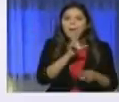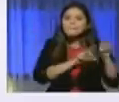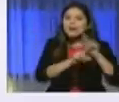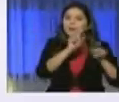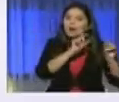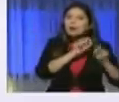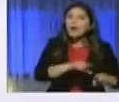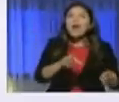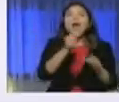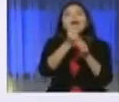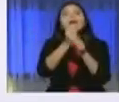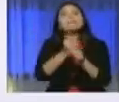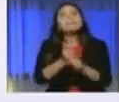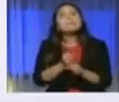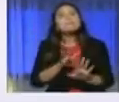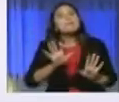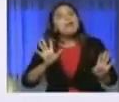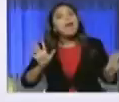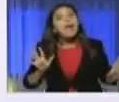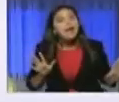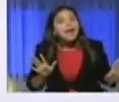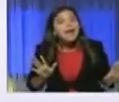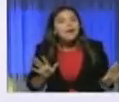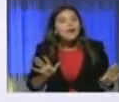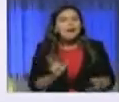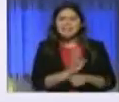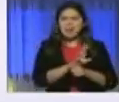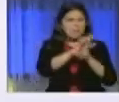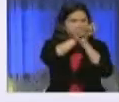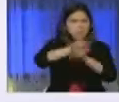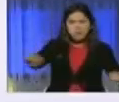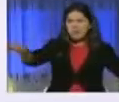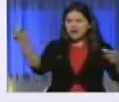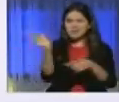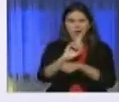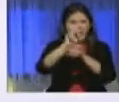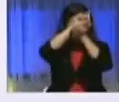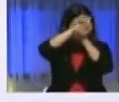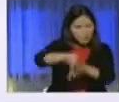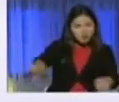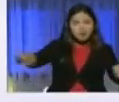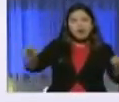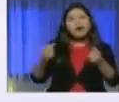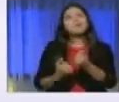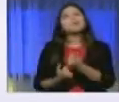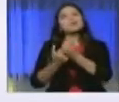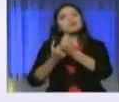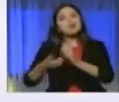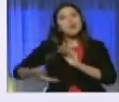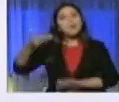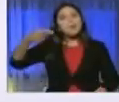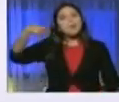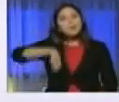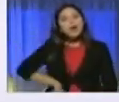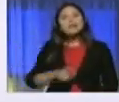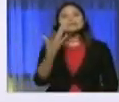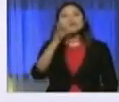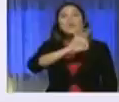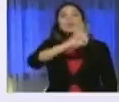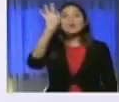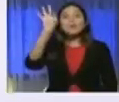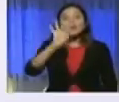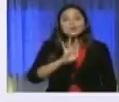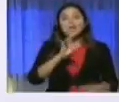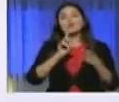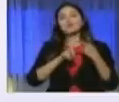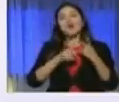Espero que reaccionen con tanta vehemencia apoyando el aumento del 50%, apoyando